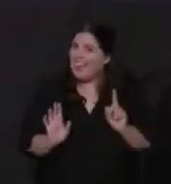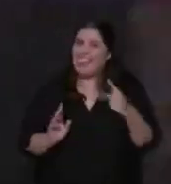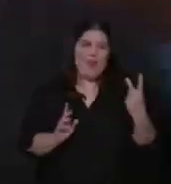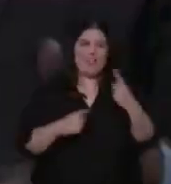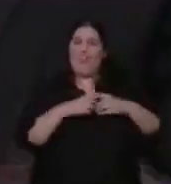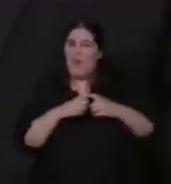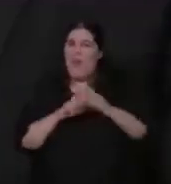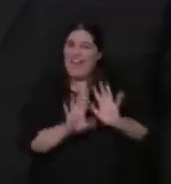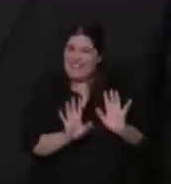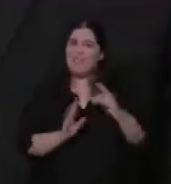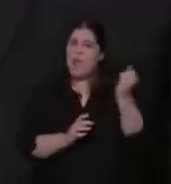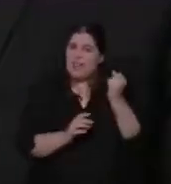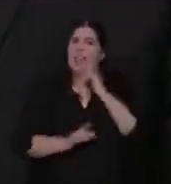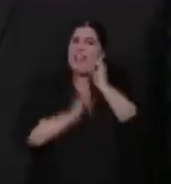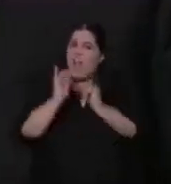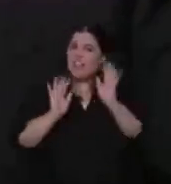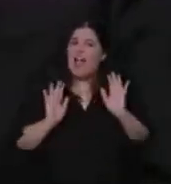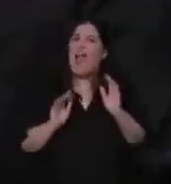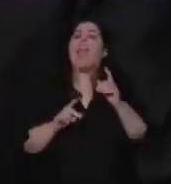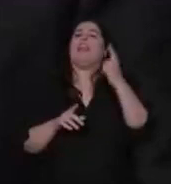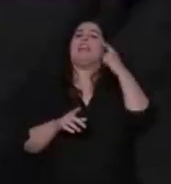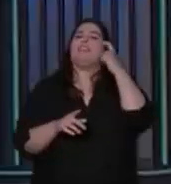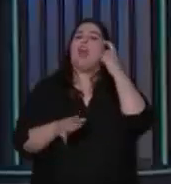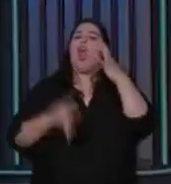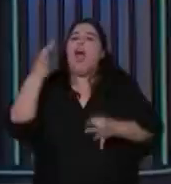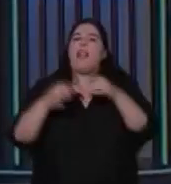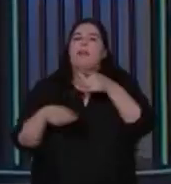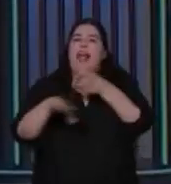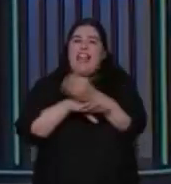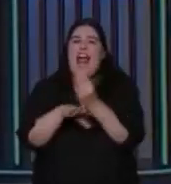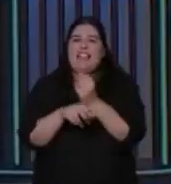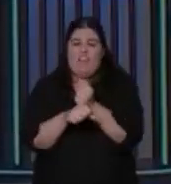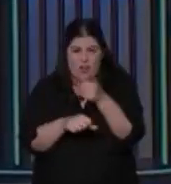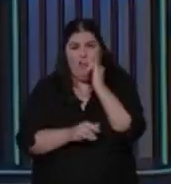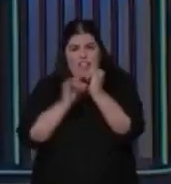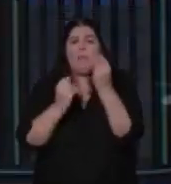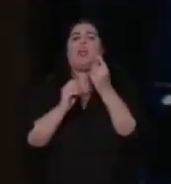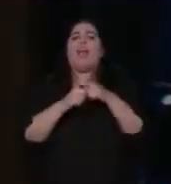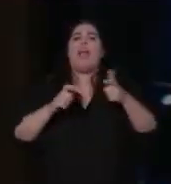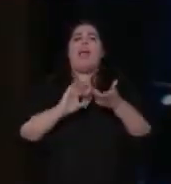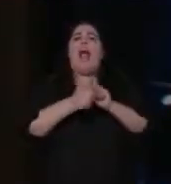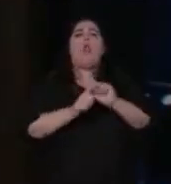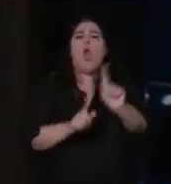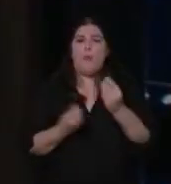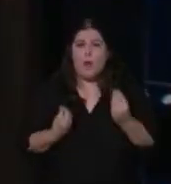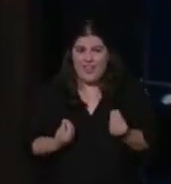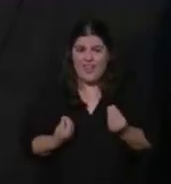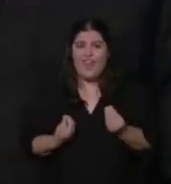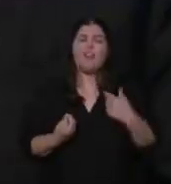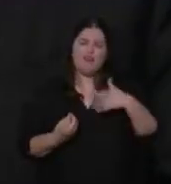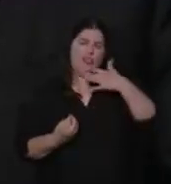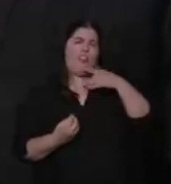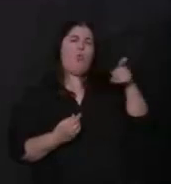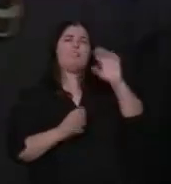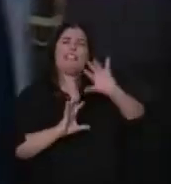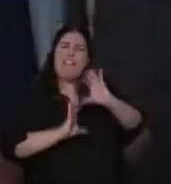discusión respecto de el psicotécnico. ¿Por qué no te la renovaron? Contale a la gente. Digo, quizás vos tampoco la porque entiendo que si estés enojado eso. Con